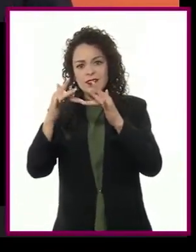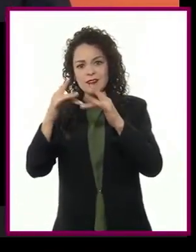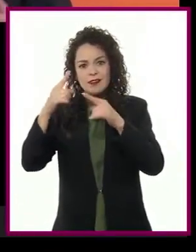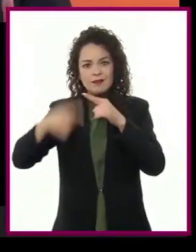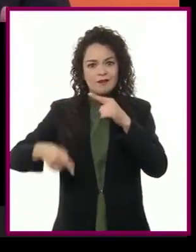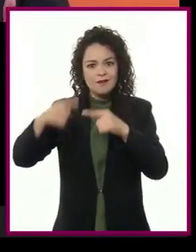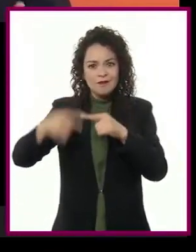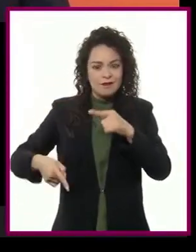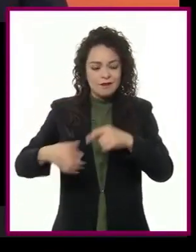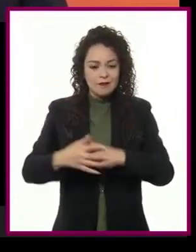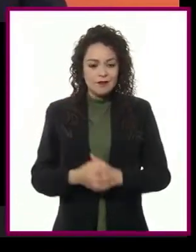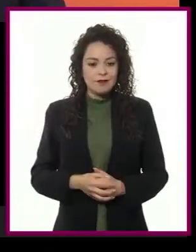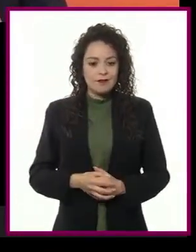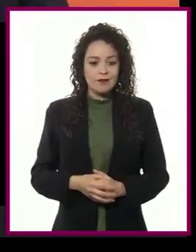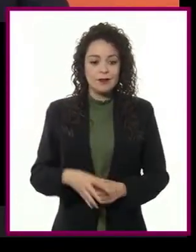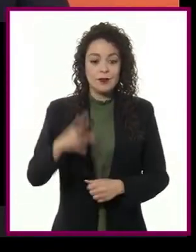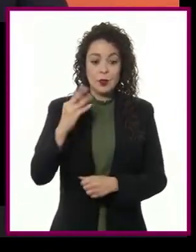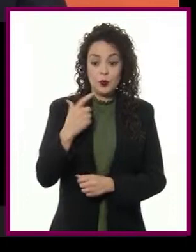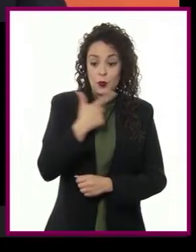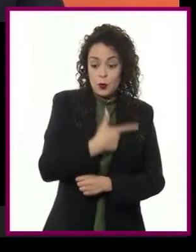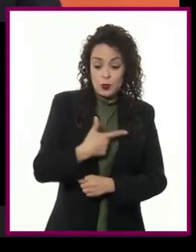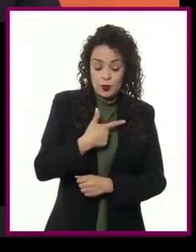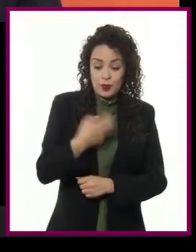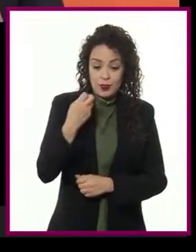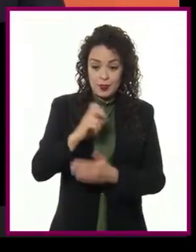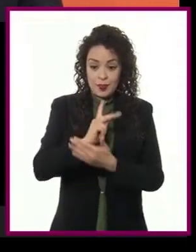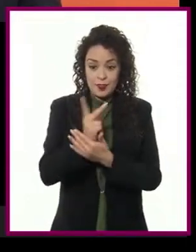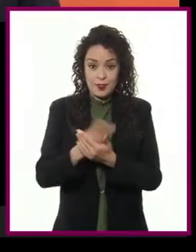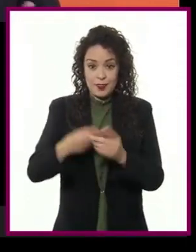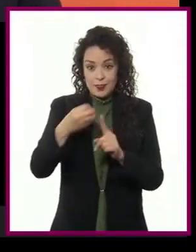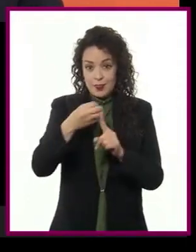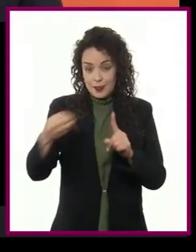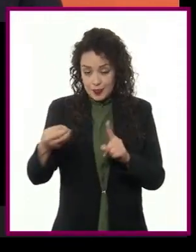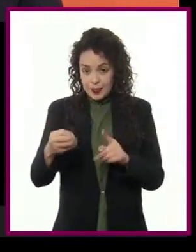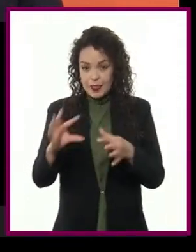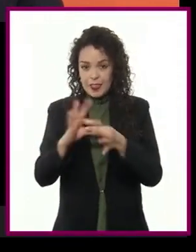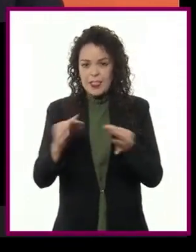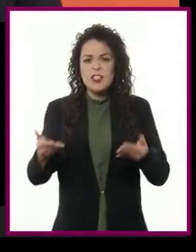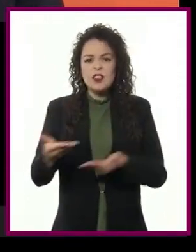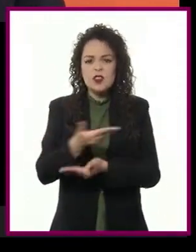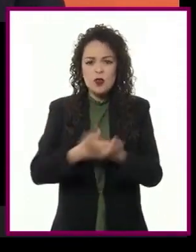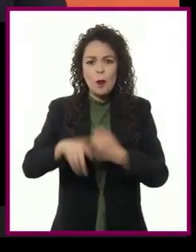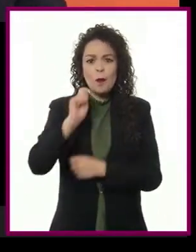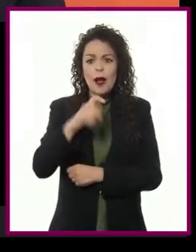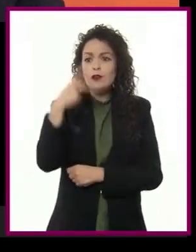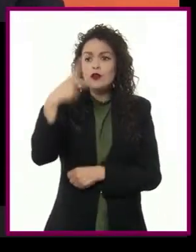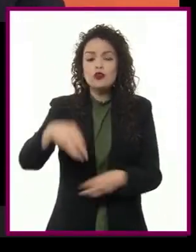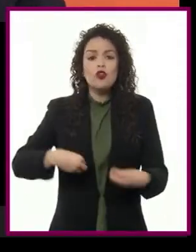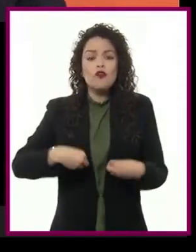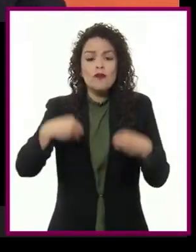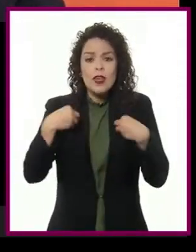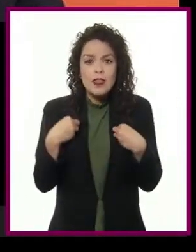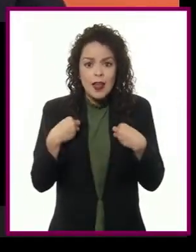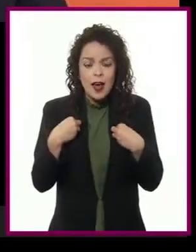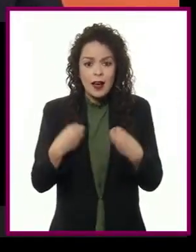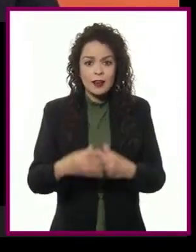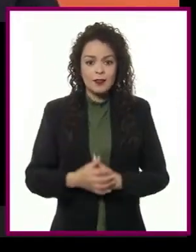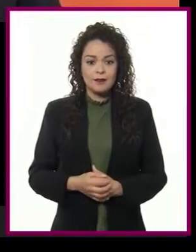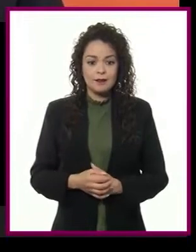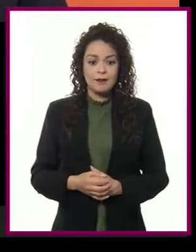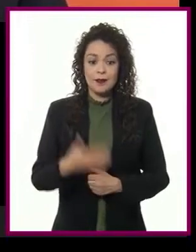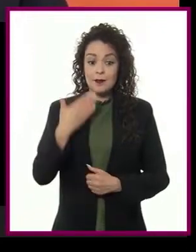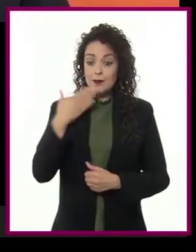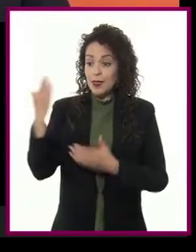Es un gusto dedicar la sesión para compartir acerca de su vida y obra. Bienvenido.